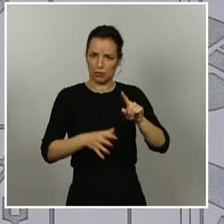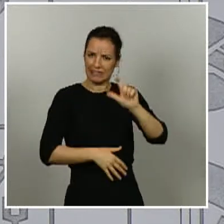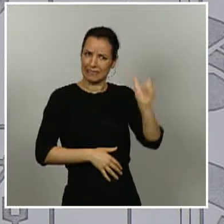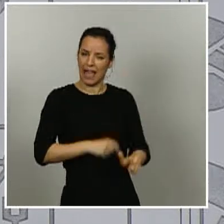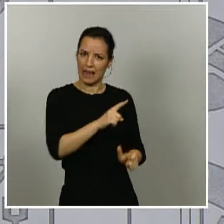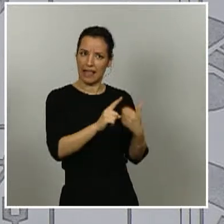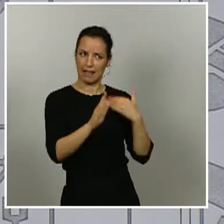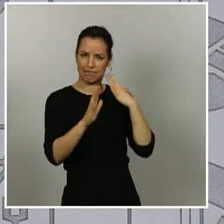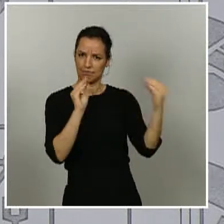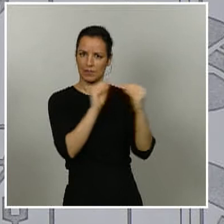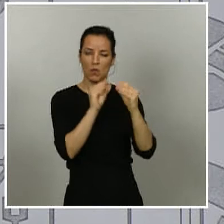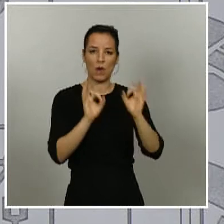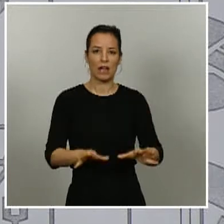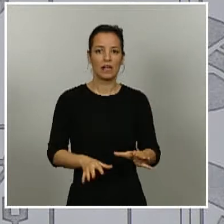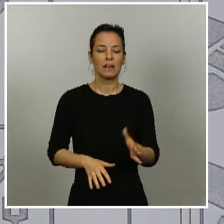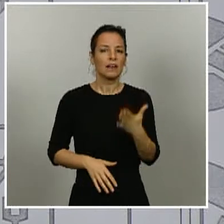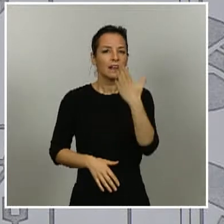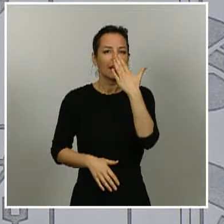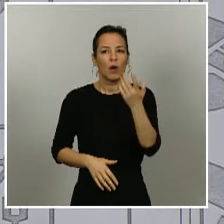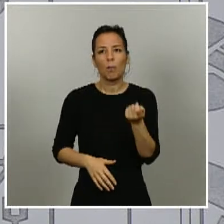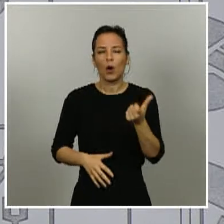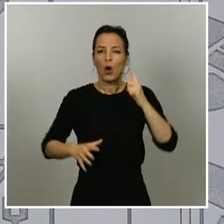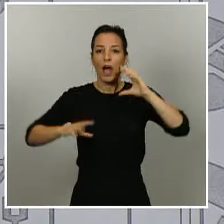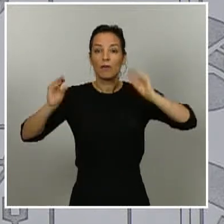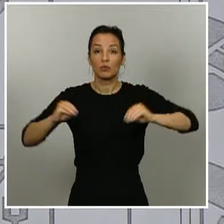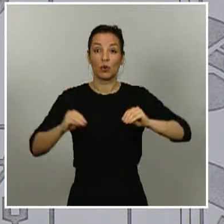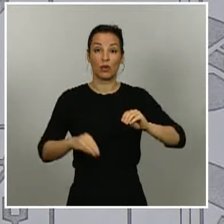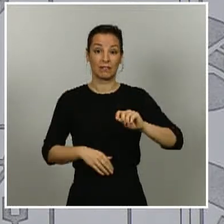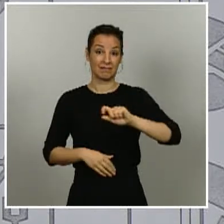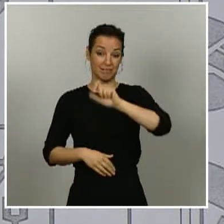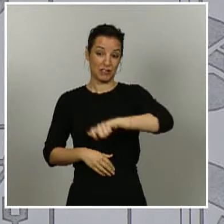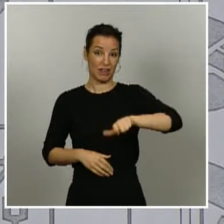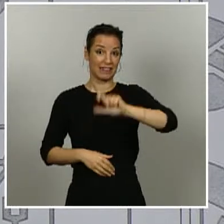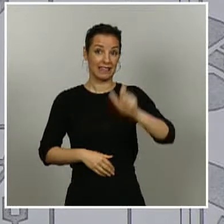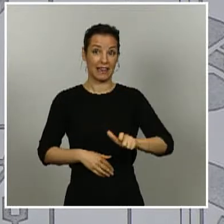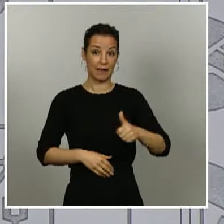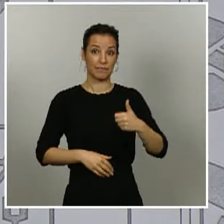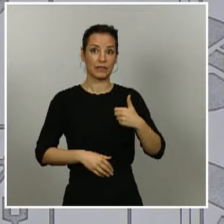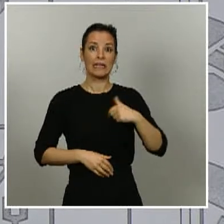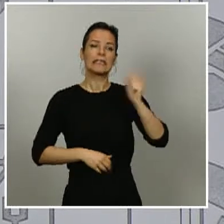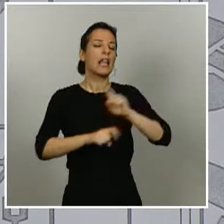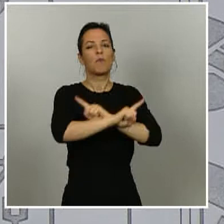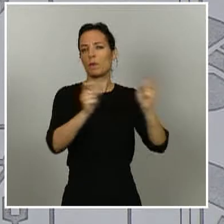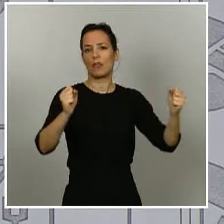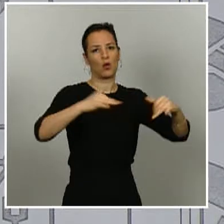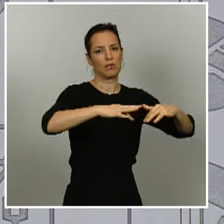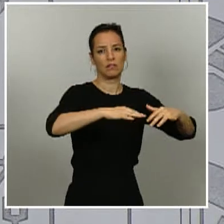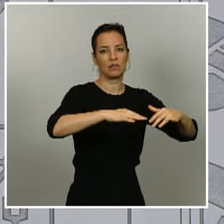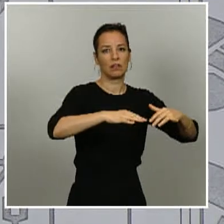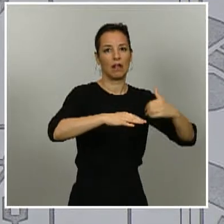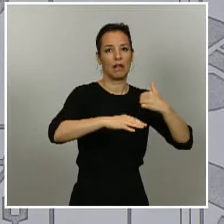línea, que no tenía mucho sentido que esos mismos italianos que no se podían reunir en Italia se reunieran en un partido fuera de sus